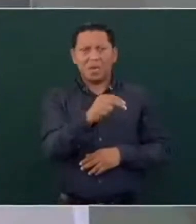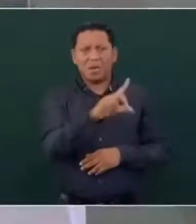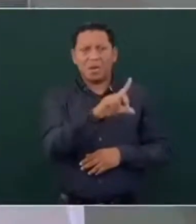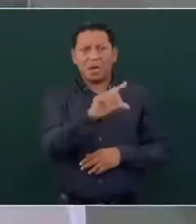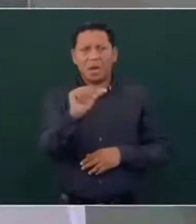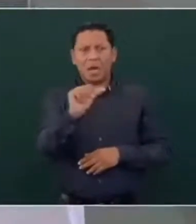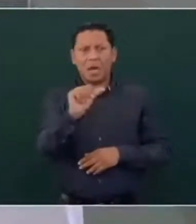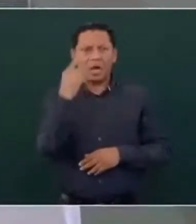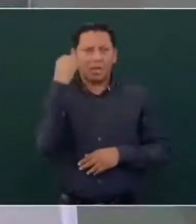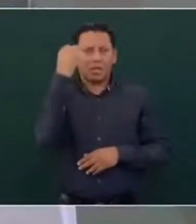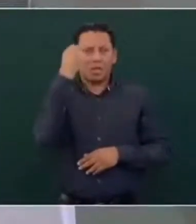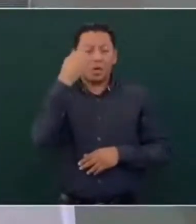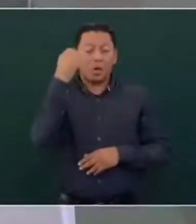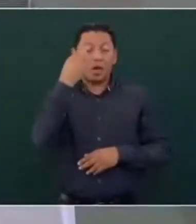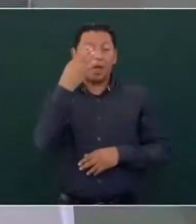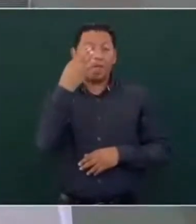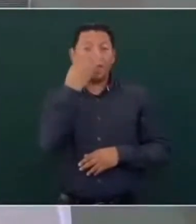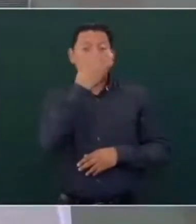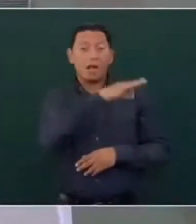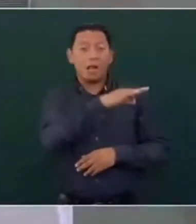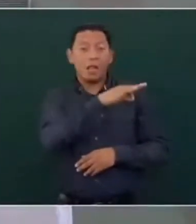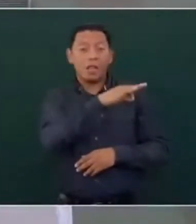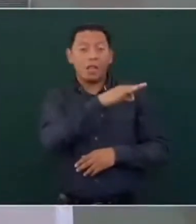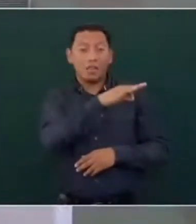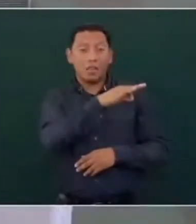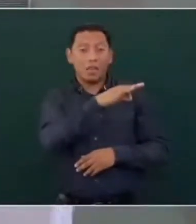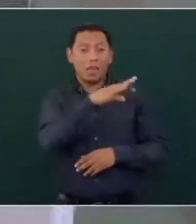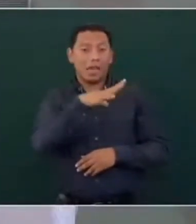teoría, pseudo teoría del goteo.